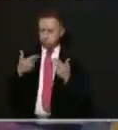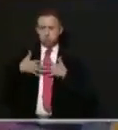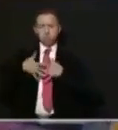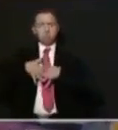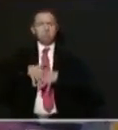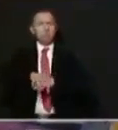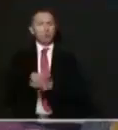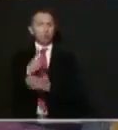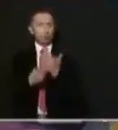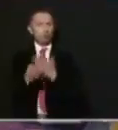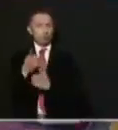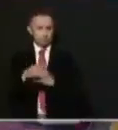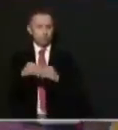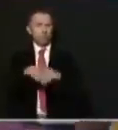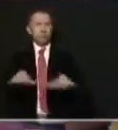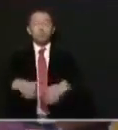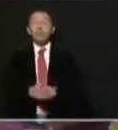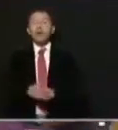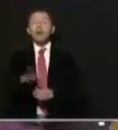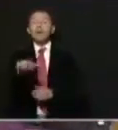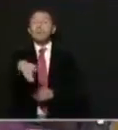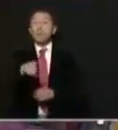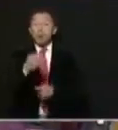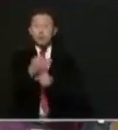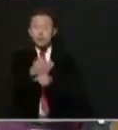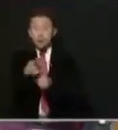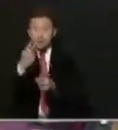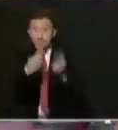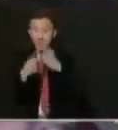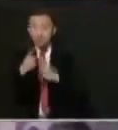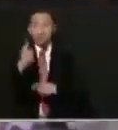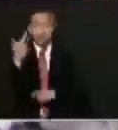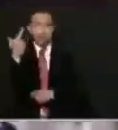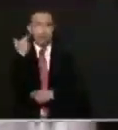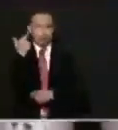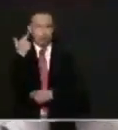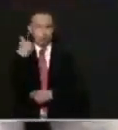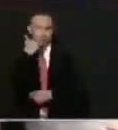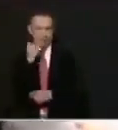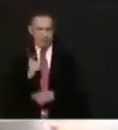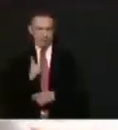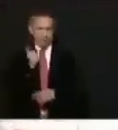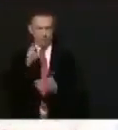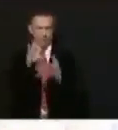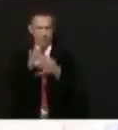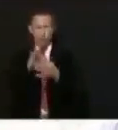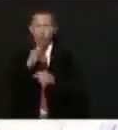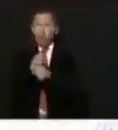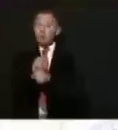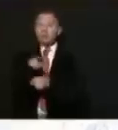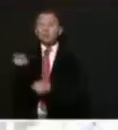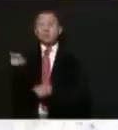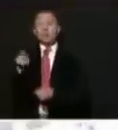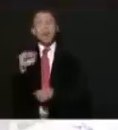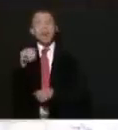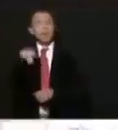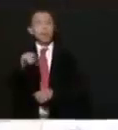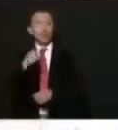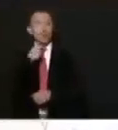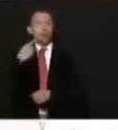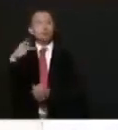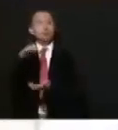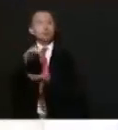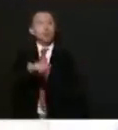los amigos que nos escuchan, las amigas, los amigos a través de radio, en estos momentos se encuentran don Andrés Manuel López Obrador y su esposa